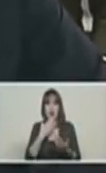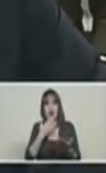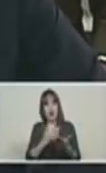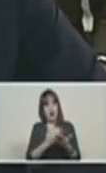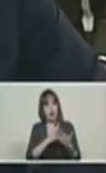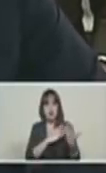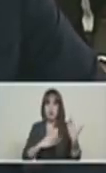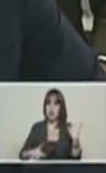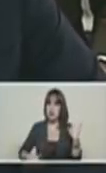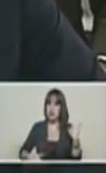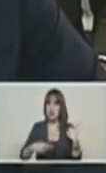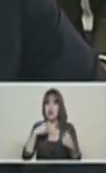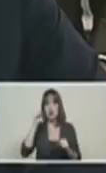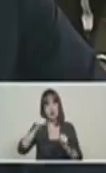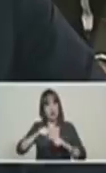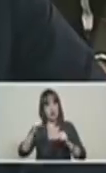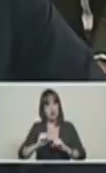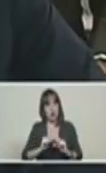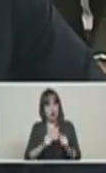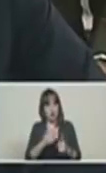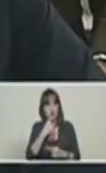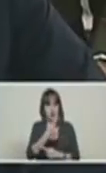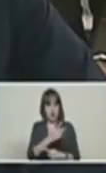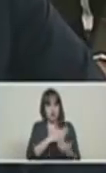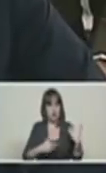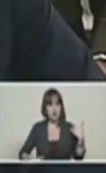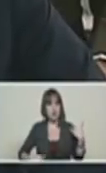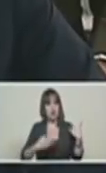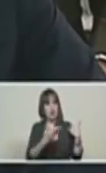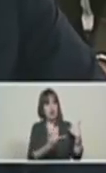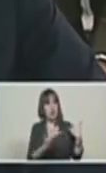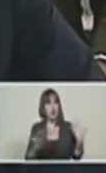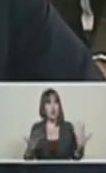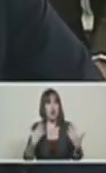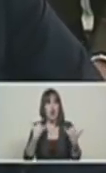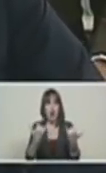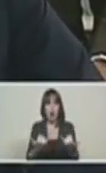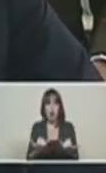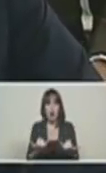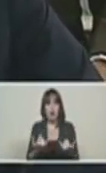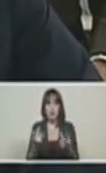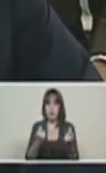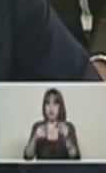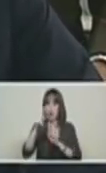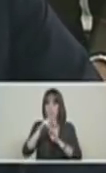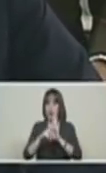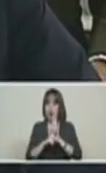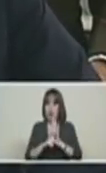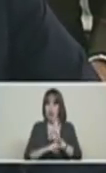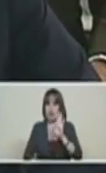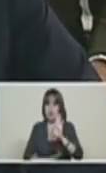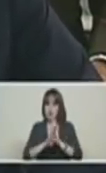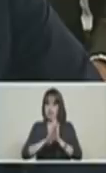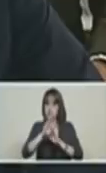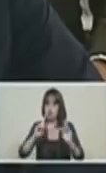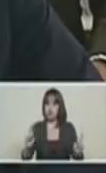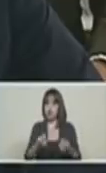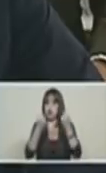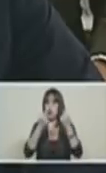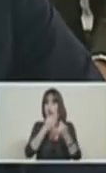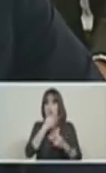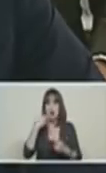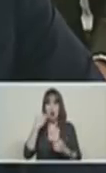efecto, comienzo por decirle, presidente, que este programa económico de recuperación, crecimiento y